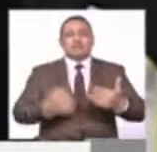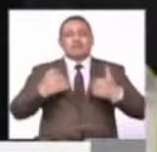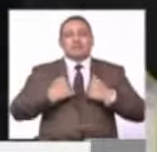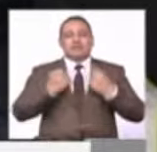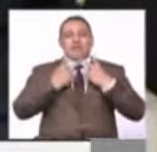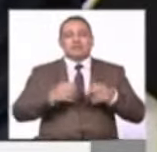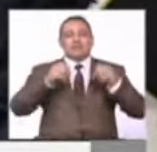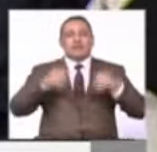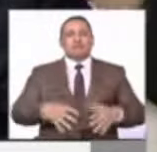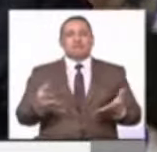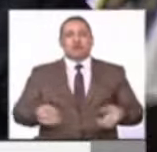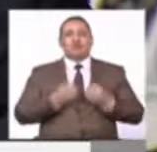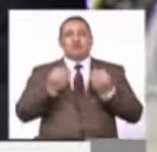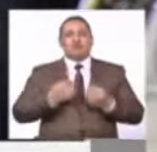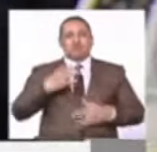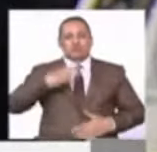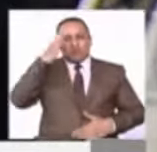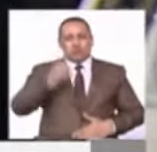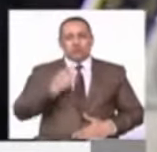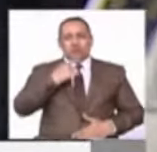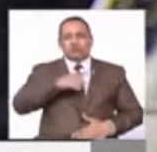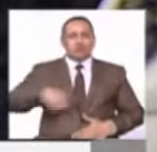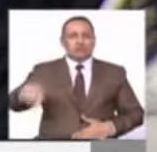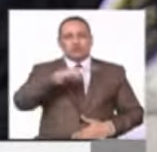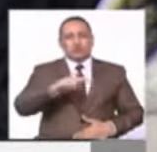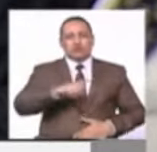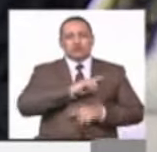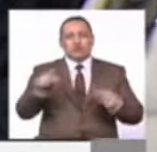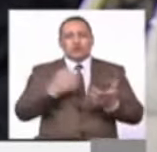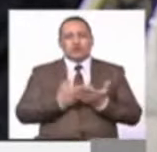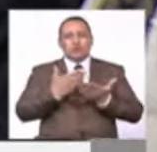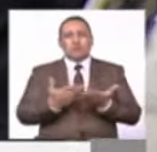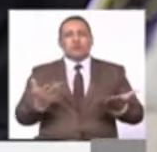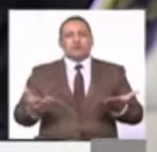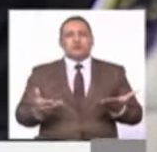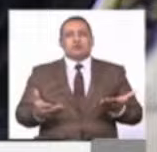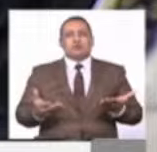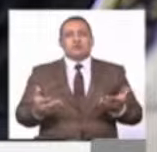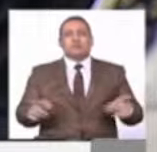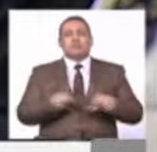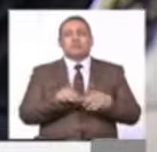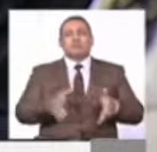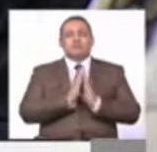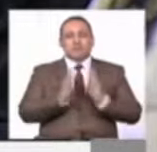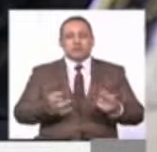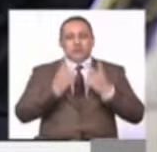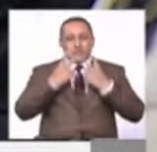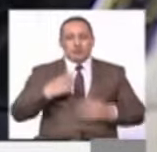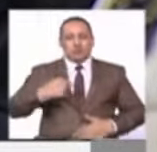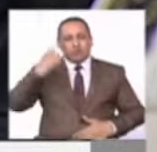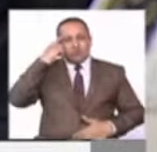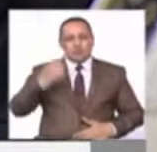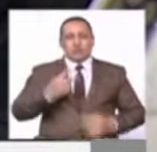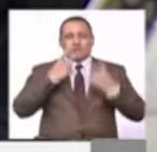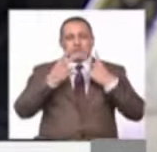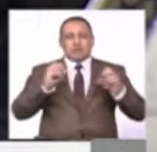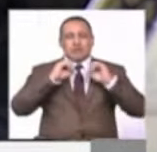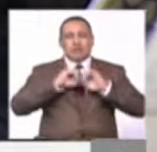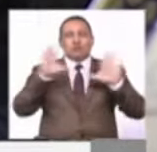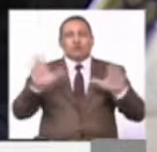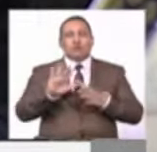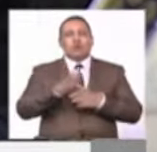que haber cometido un delito como yo estoy seguro que eso ustedes no no se lo Proponen pido consciente de haber